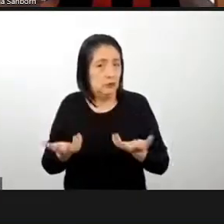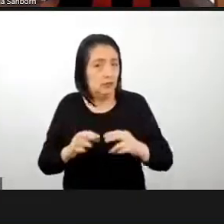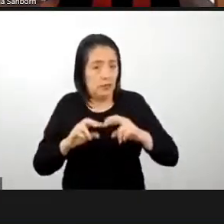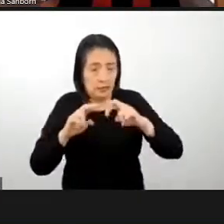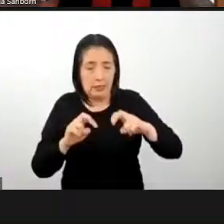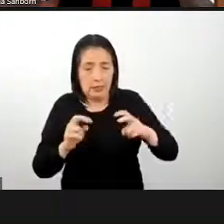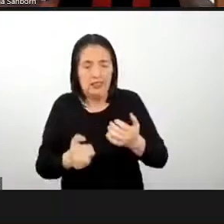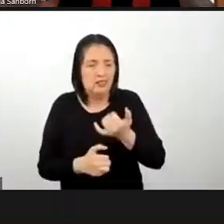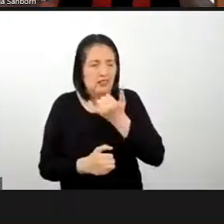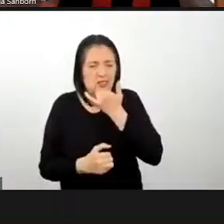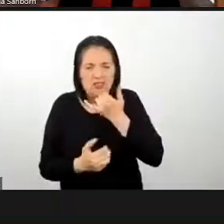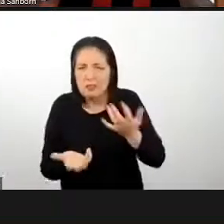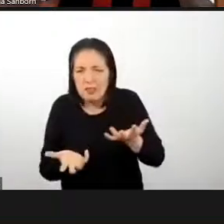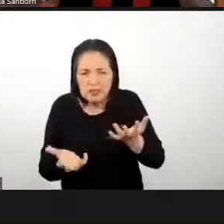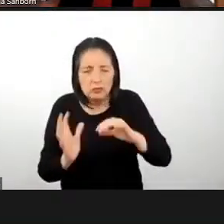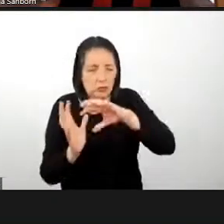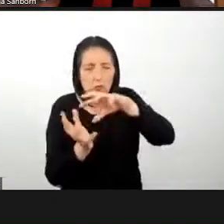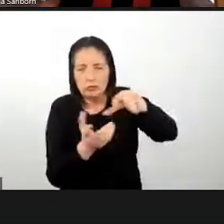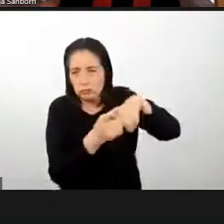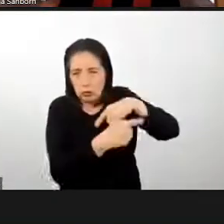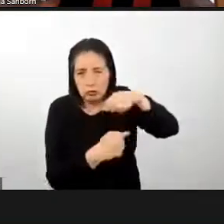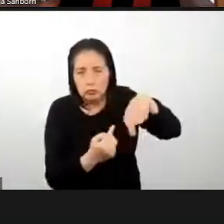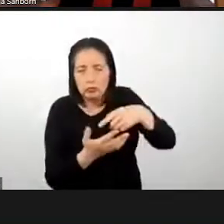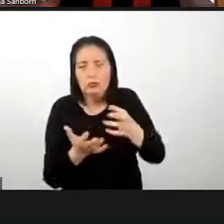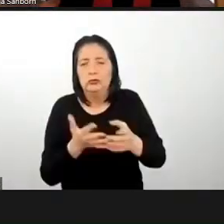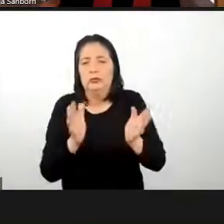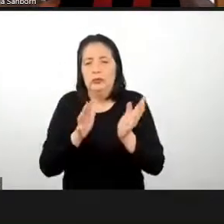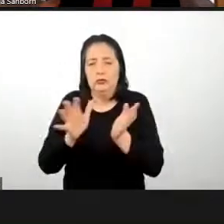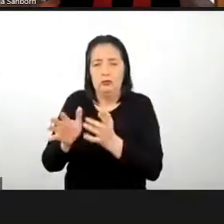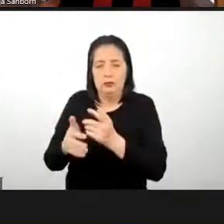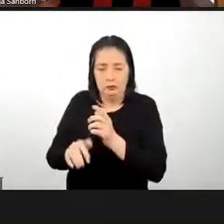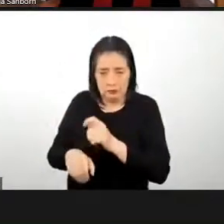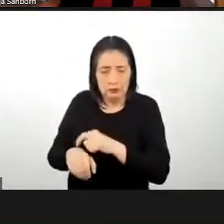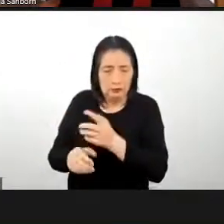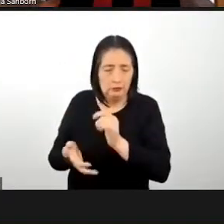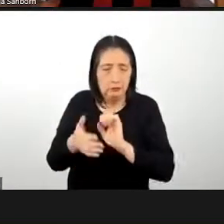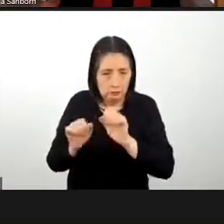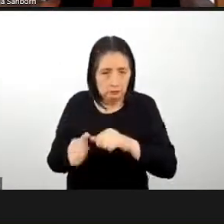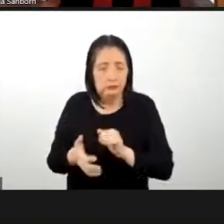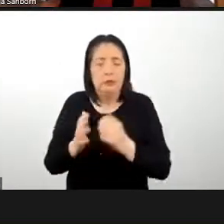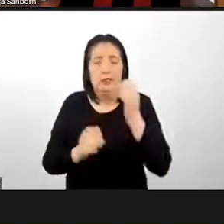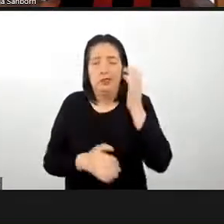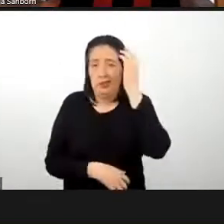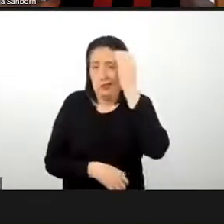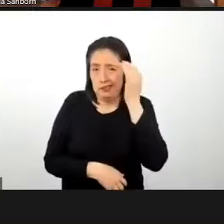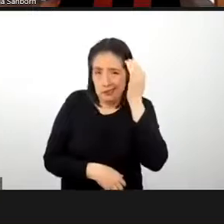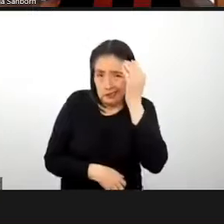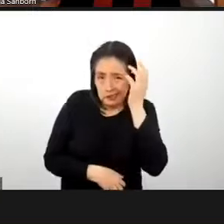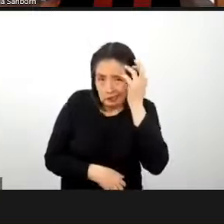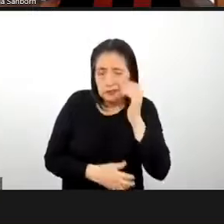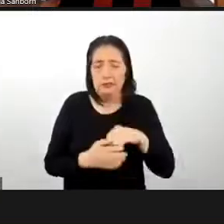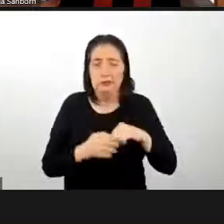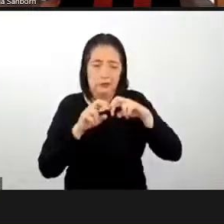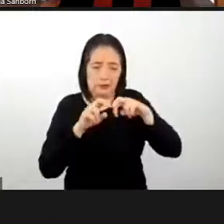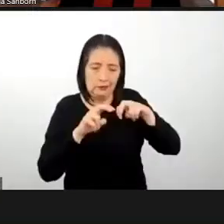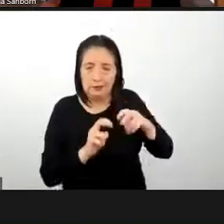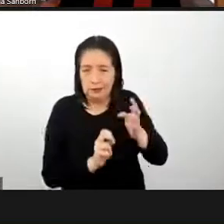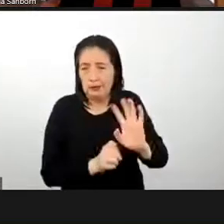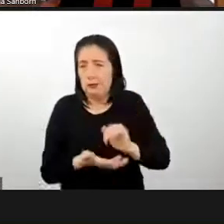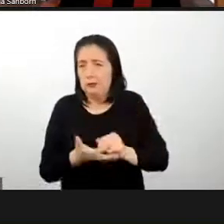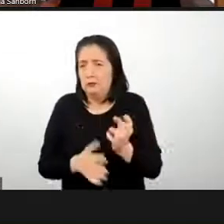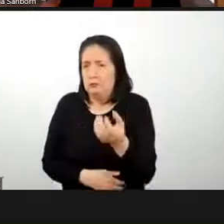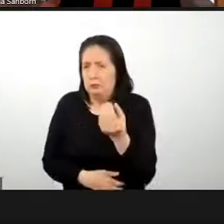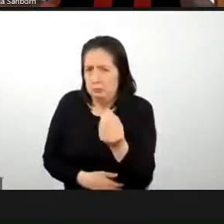lo que ha pasado, dejando un poco de tiempo para la reflexión y el análisis, ¿no?